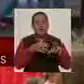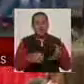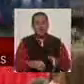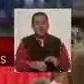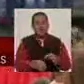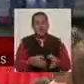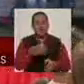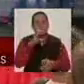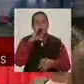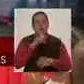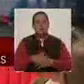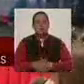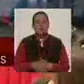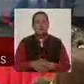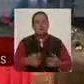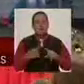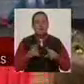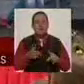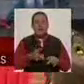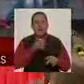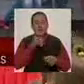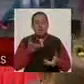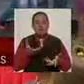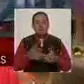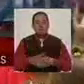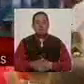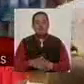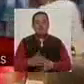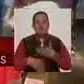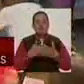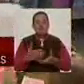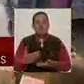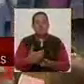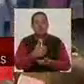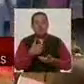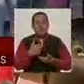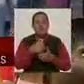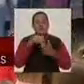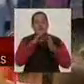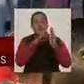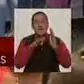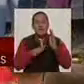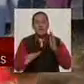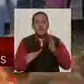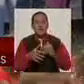caso aguas que son recolectadas en las quebradas,